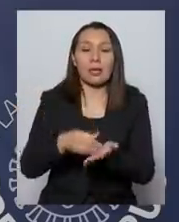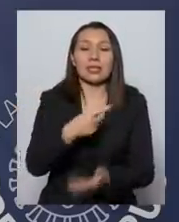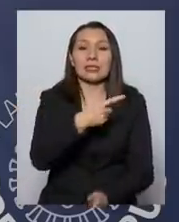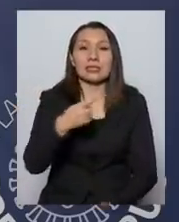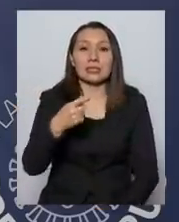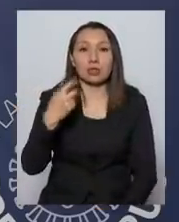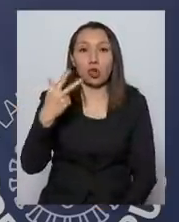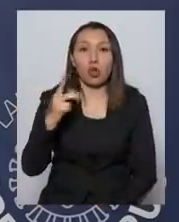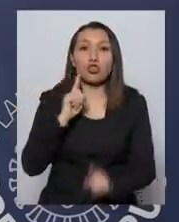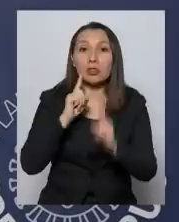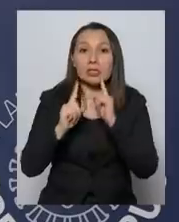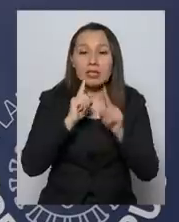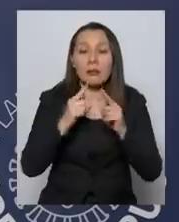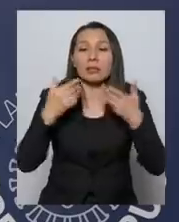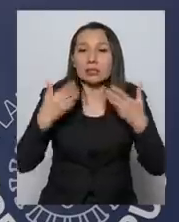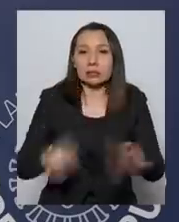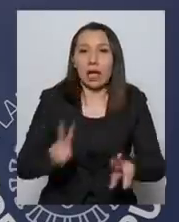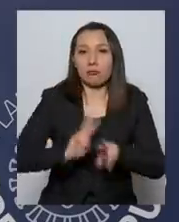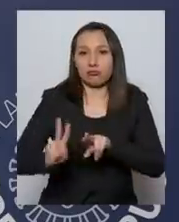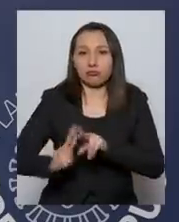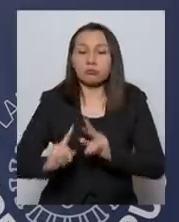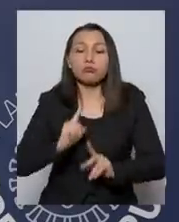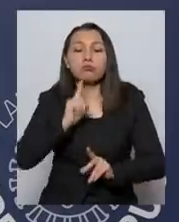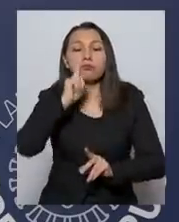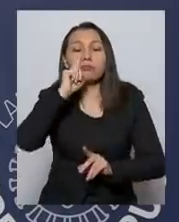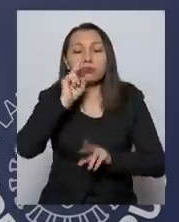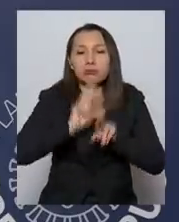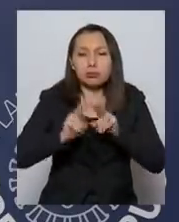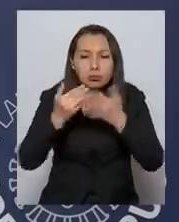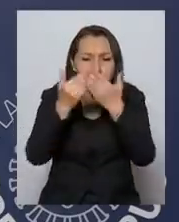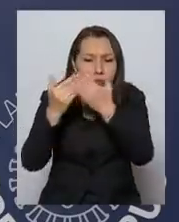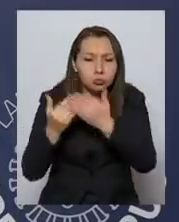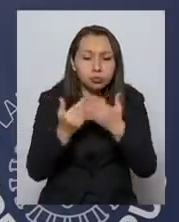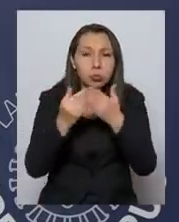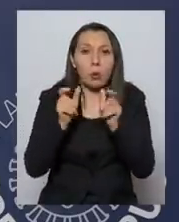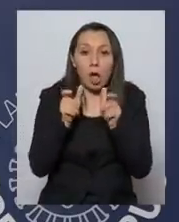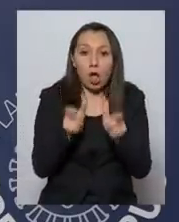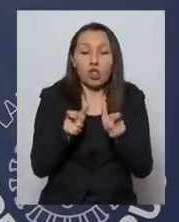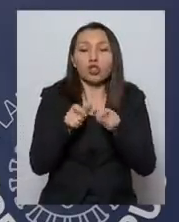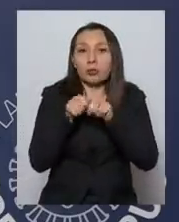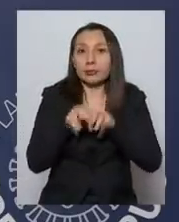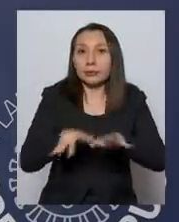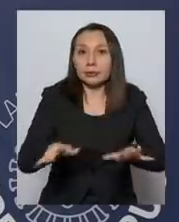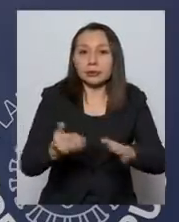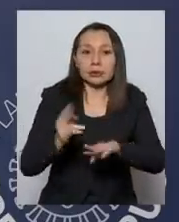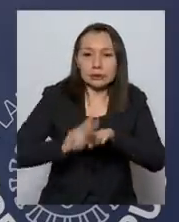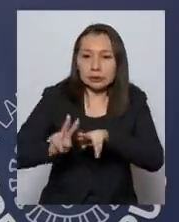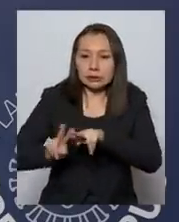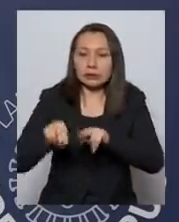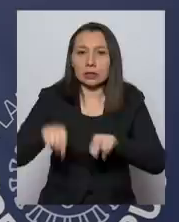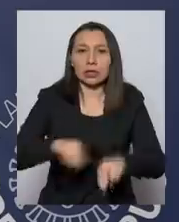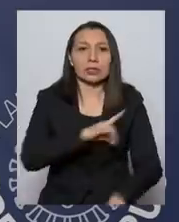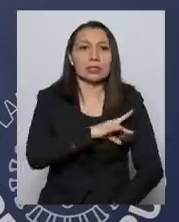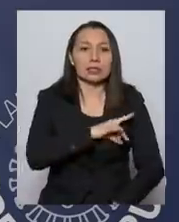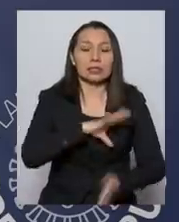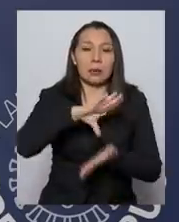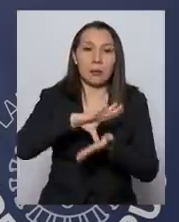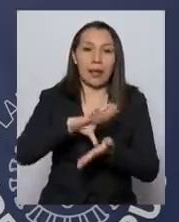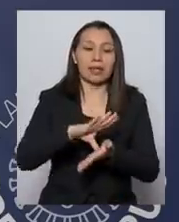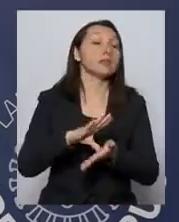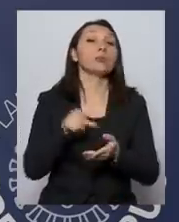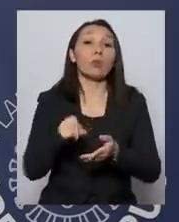232.108 exámenes realizados desde el inicio del control de esta pandemia en el país,